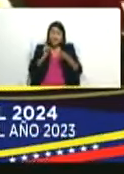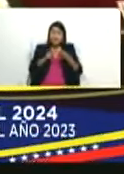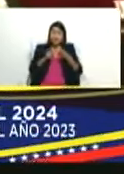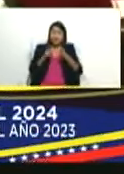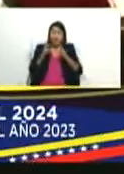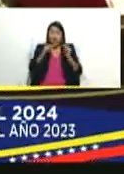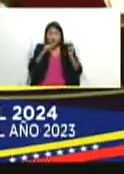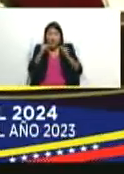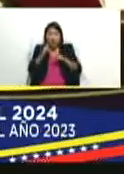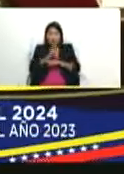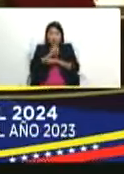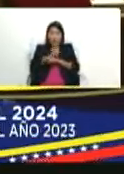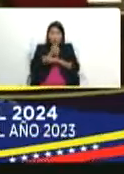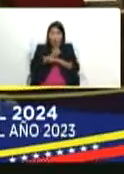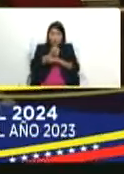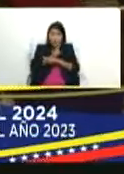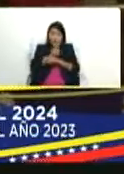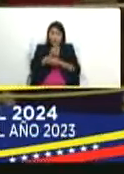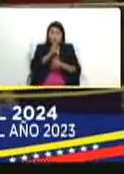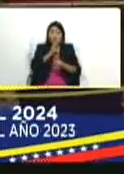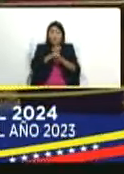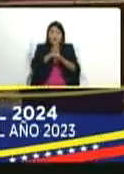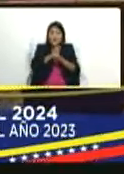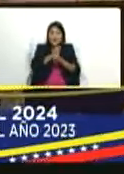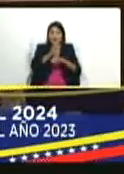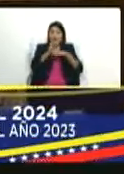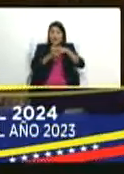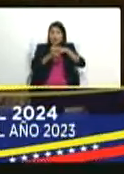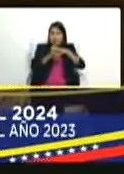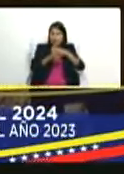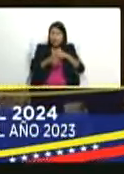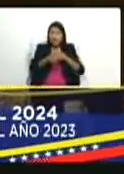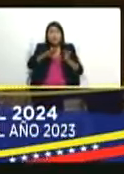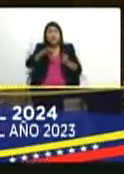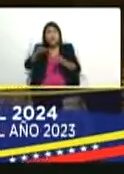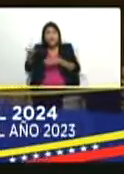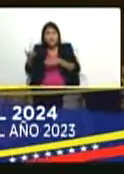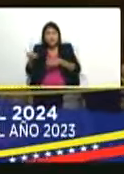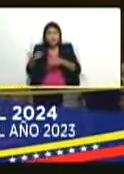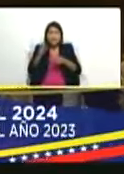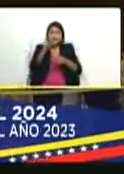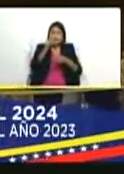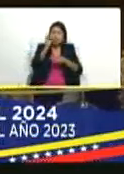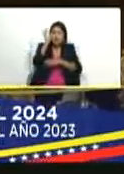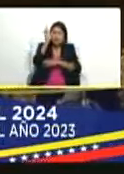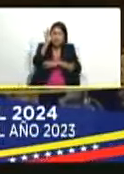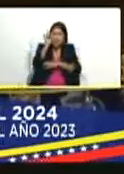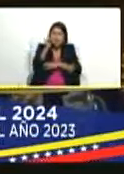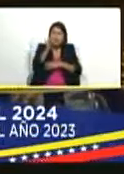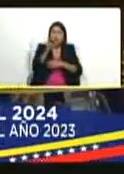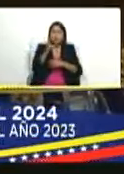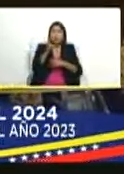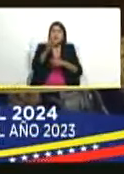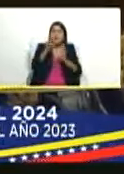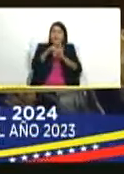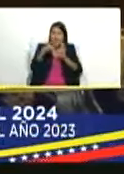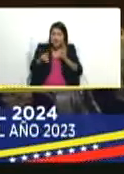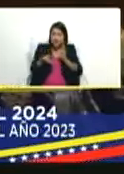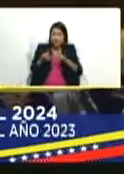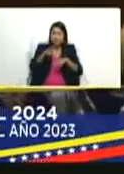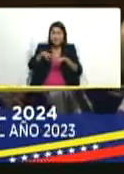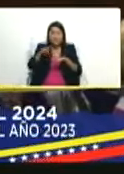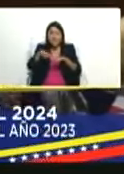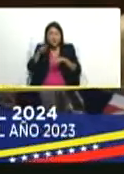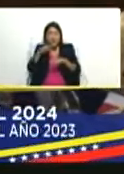de la Tecnología en la Función Jurisdiccional, Segundo Congreso del Derecho Procesal Civil, Vigésimo Foro de Derechos de la Infancia y